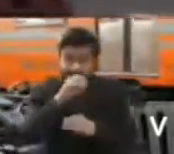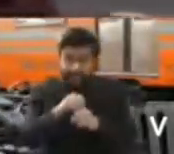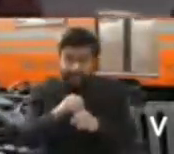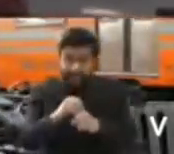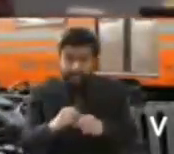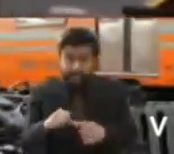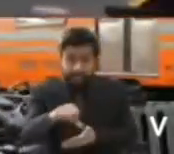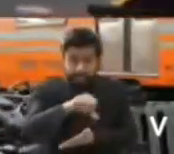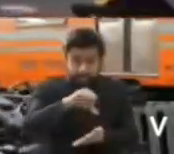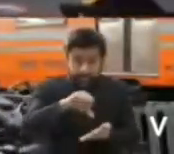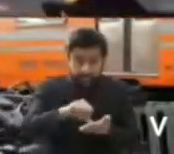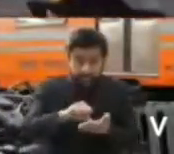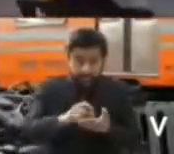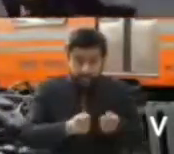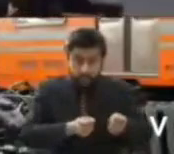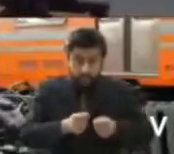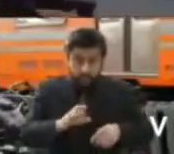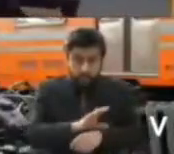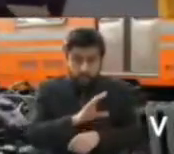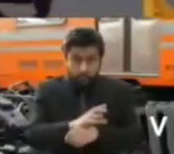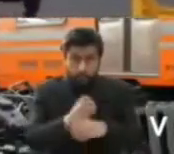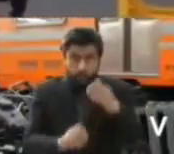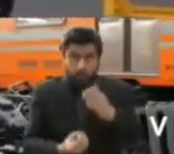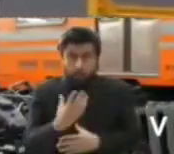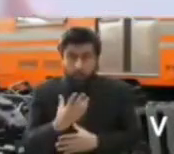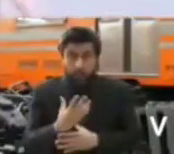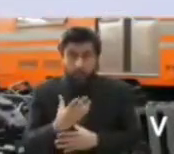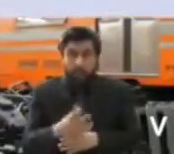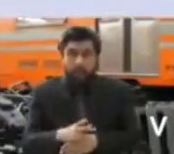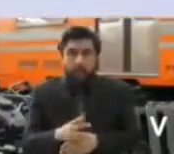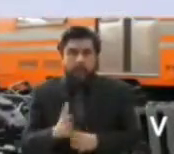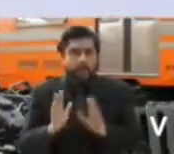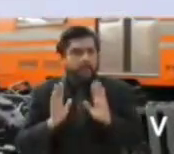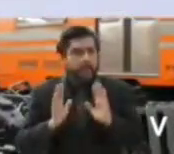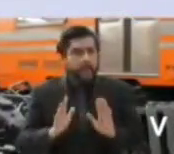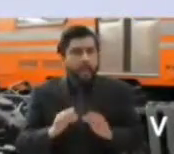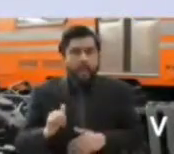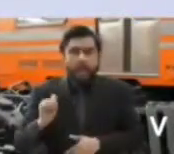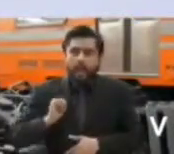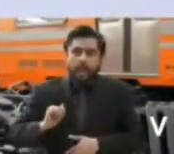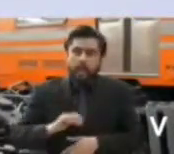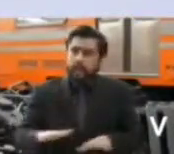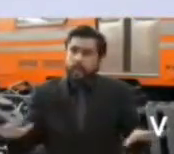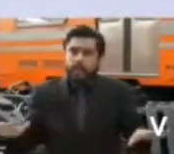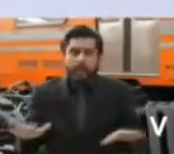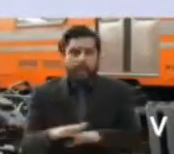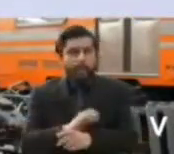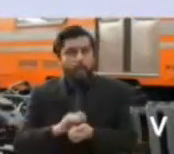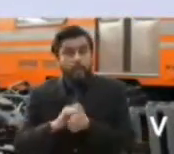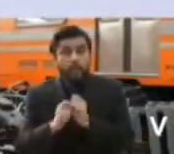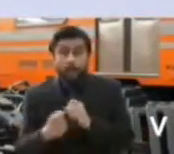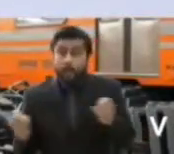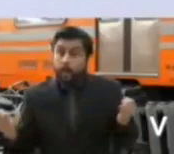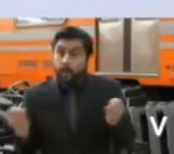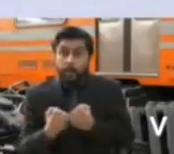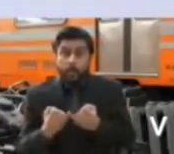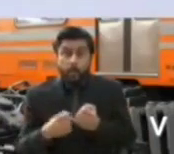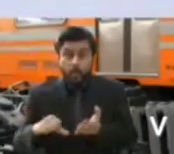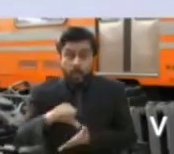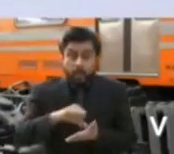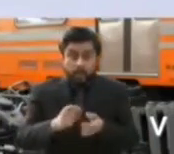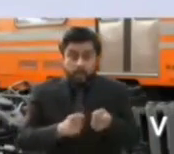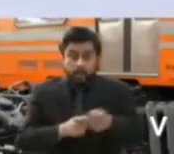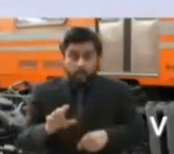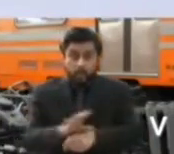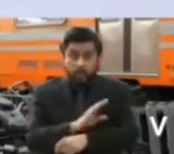puesto central de control también va a dejar de ser lo que era para convertirse en uno de los puestos de control más modernos de cualquier metro